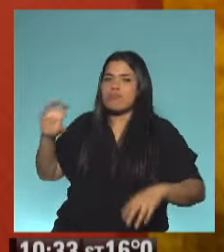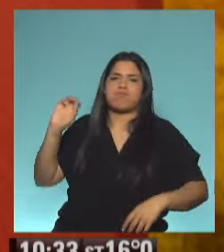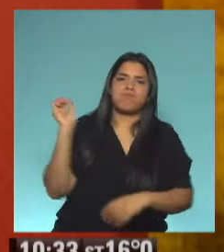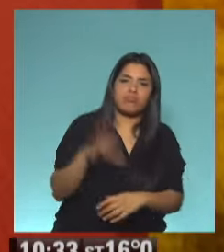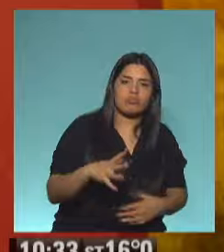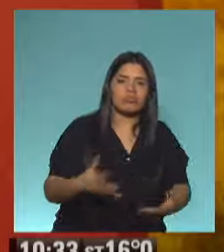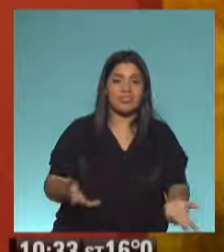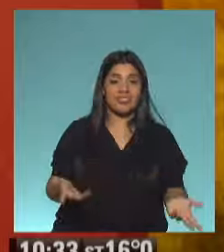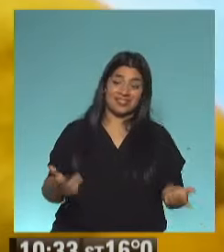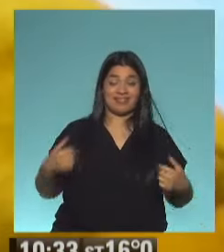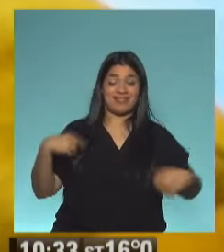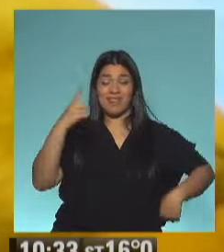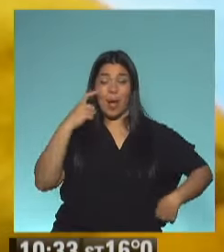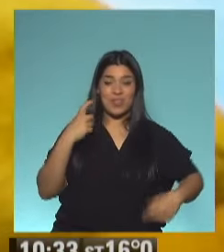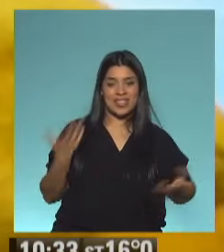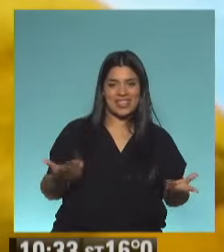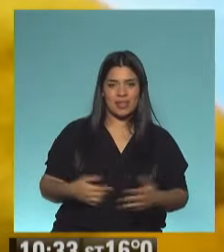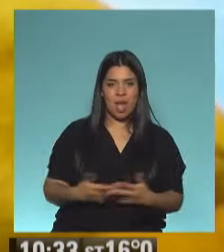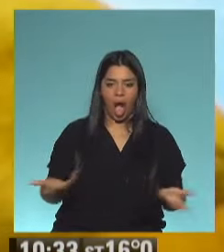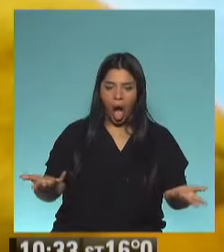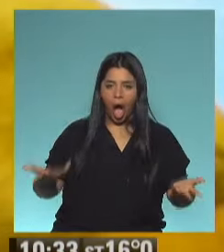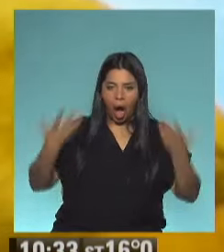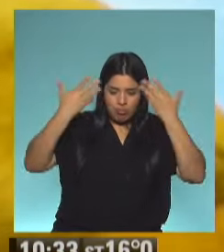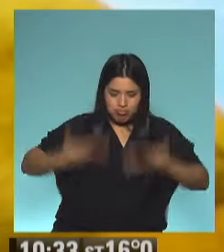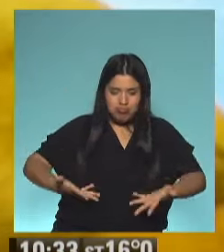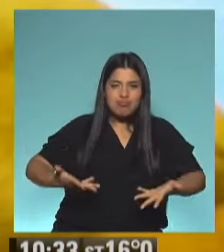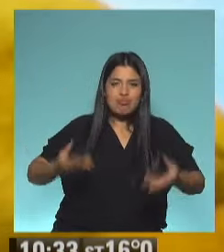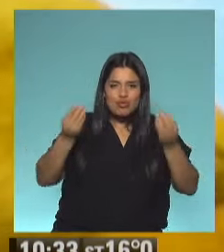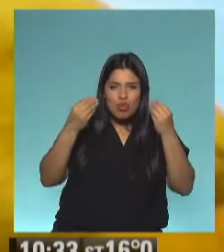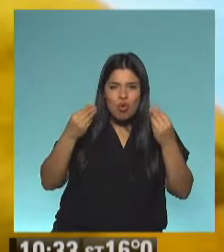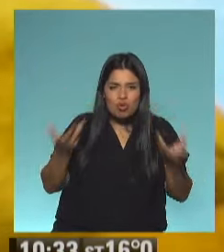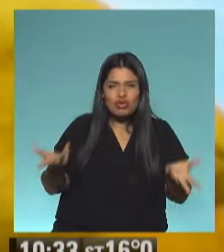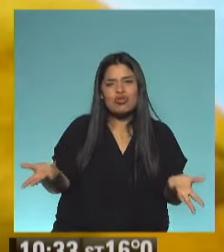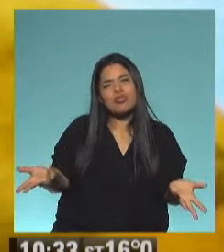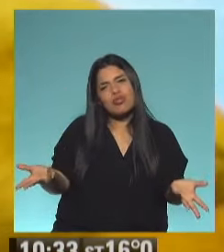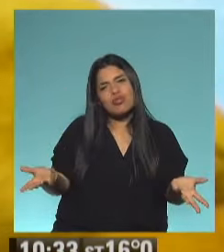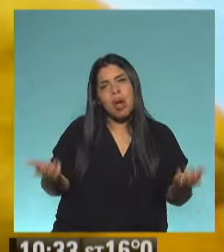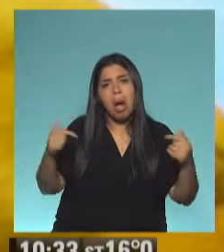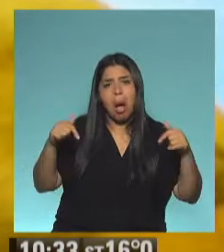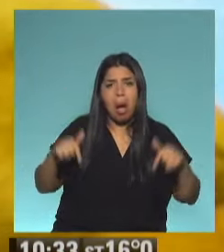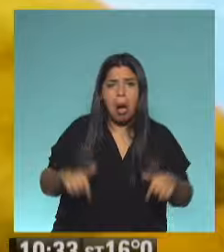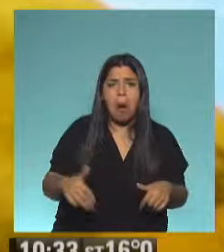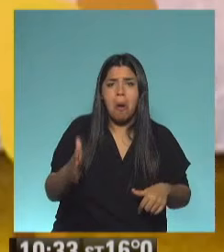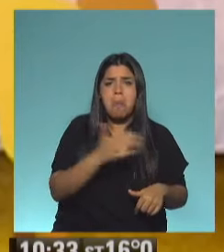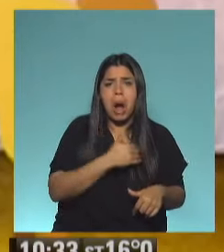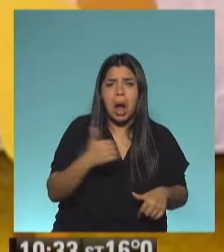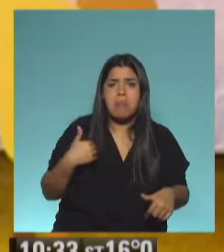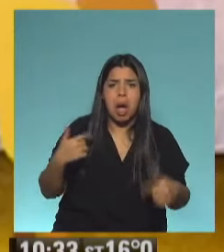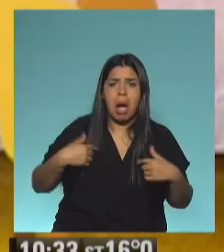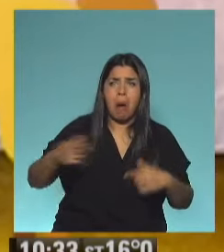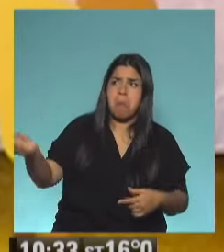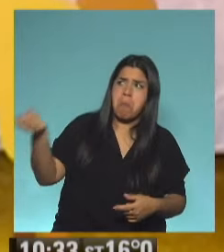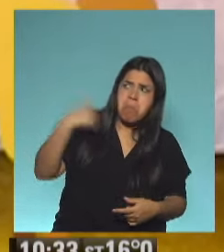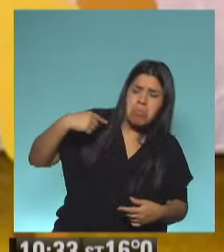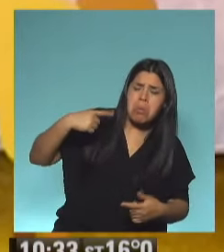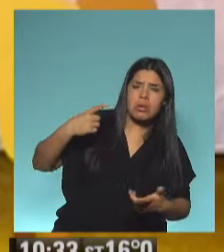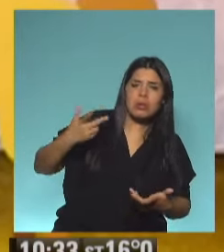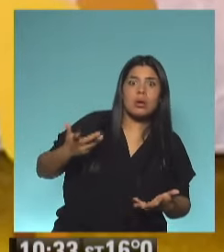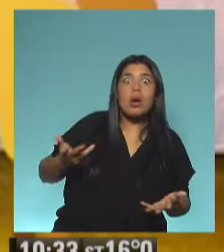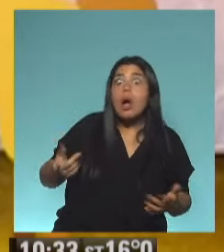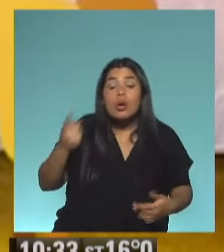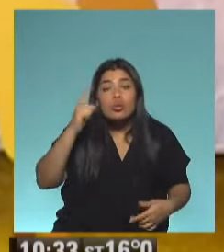¡Ahora! ¡Aprendo rápido! ¡Me ensuciaste! ¡Ahora mi mamá me va a retar! ¡Uy! ¡No sabía que